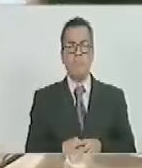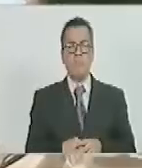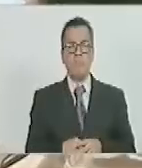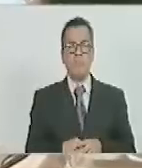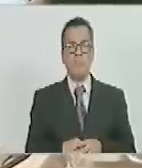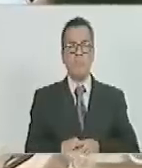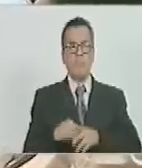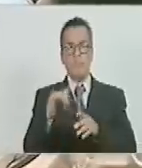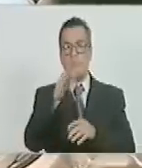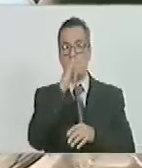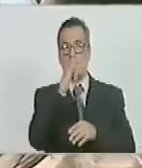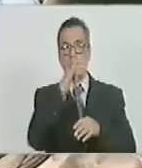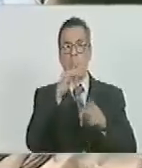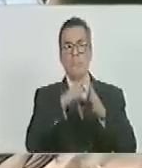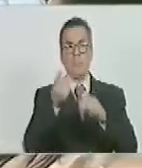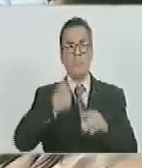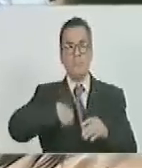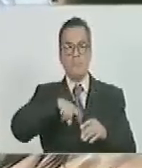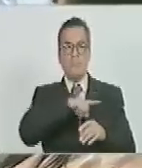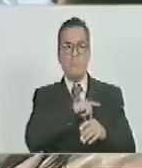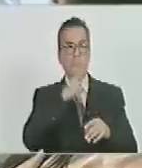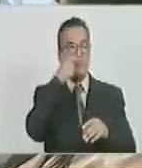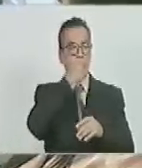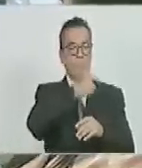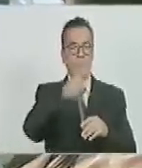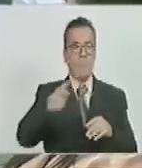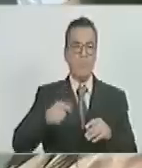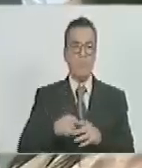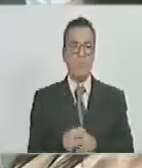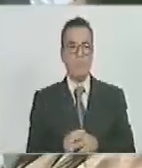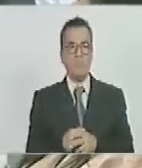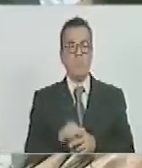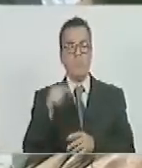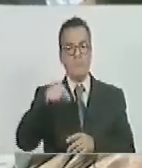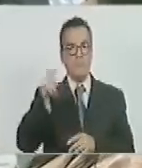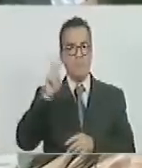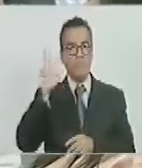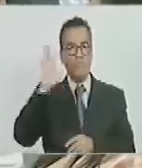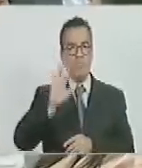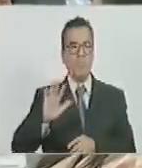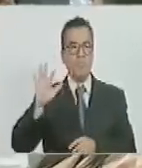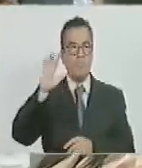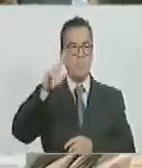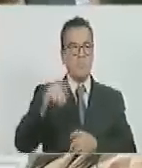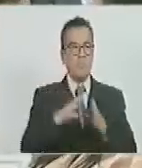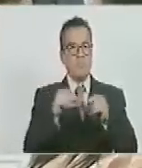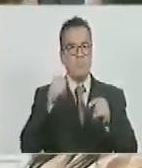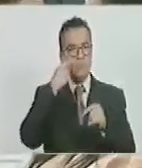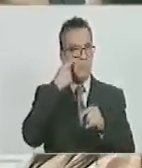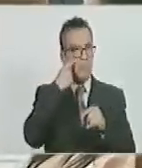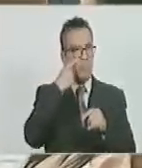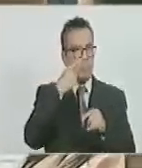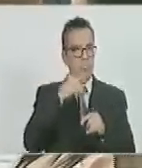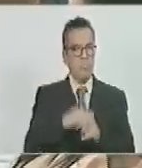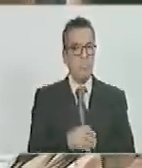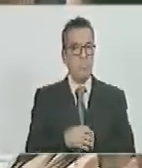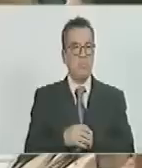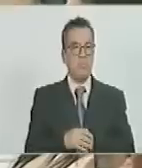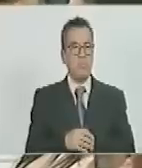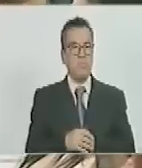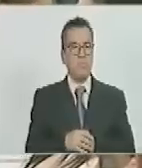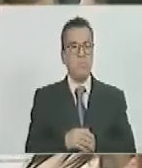para informarle a nuestro querido pueblo de Venezuela y a los que nos observan que